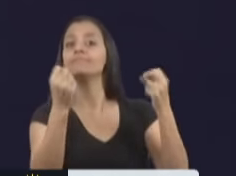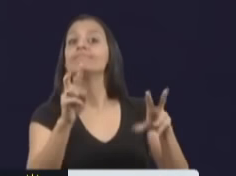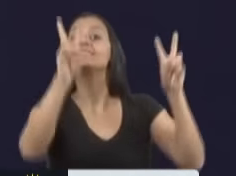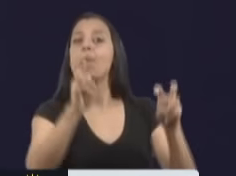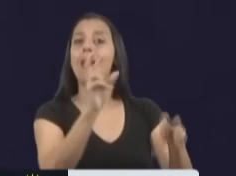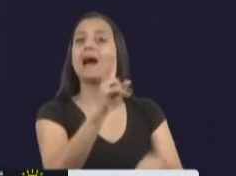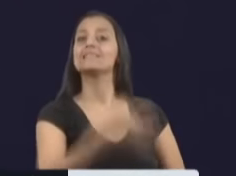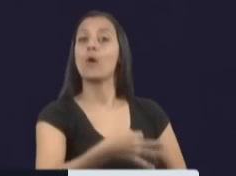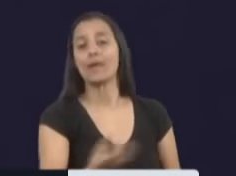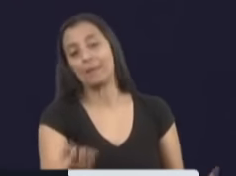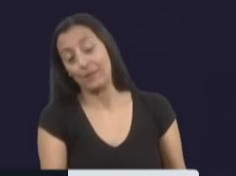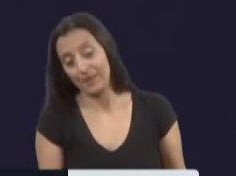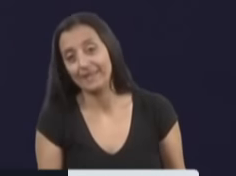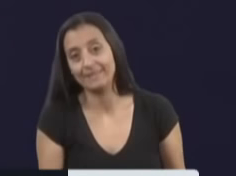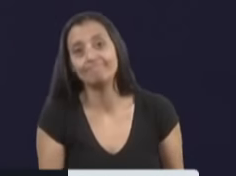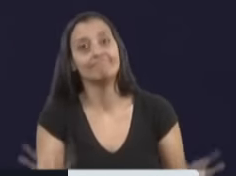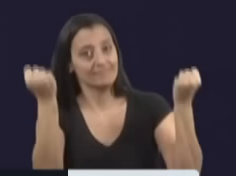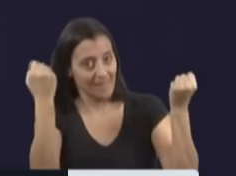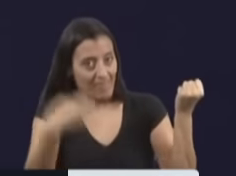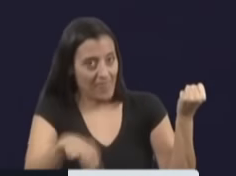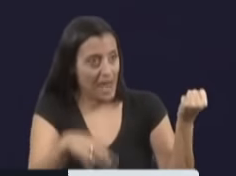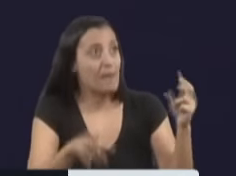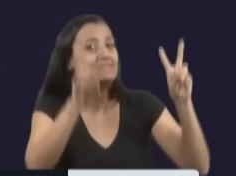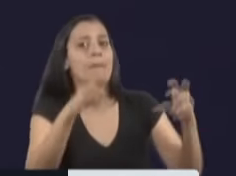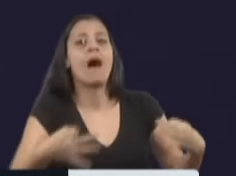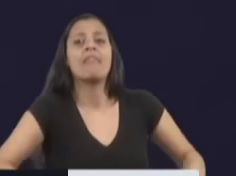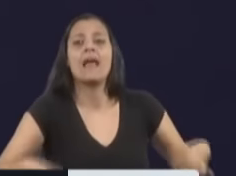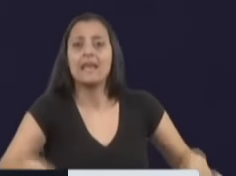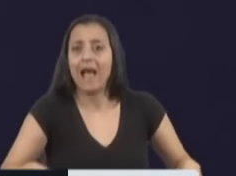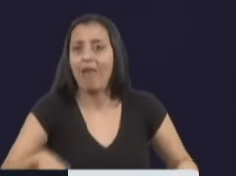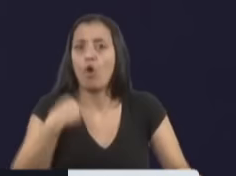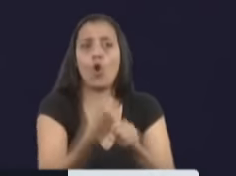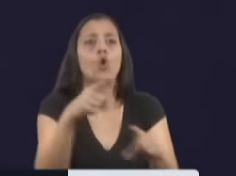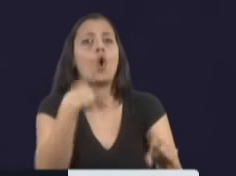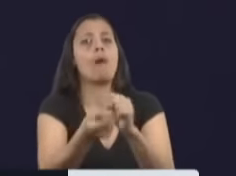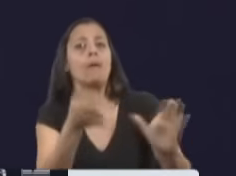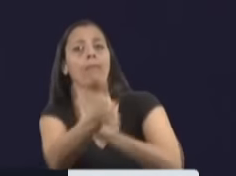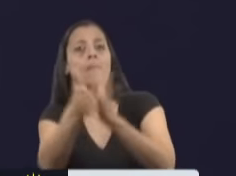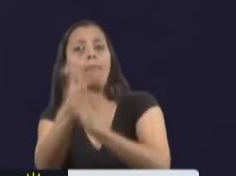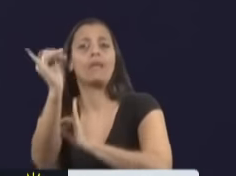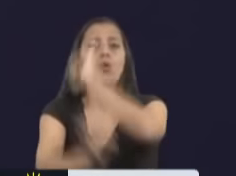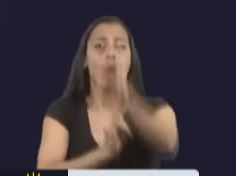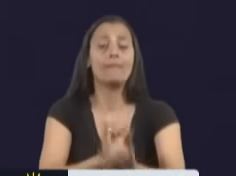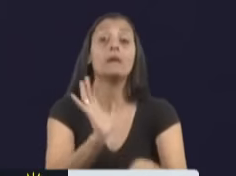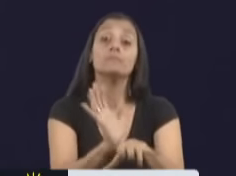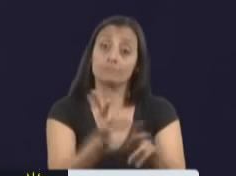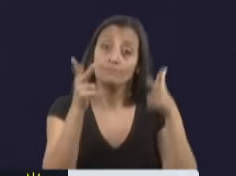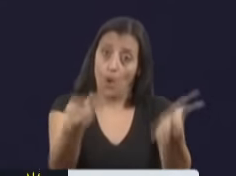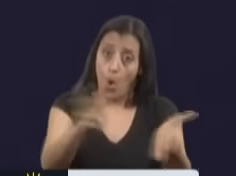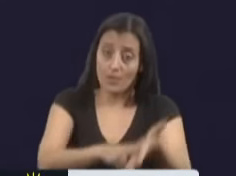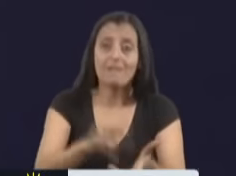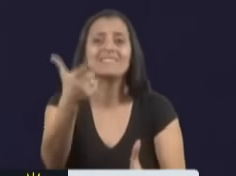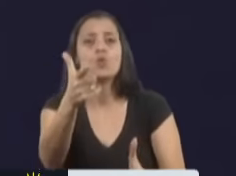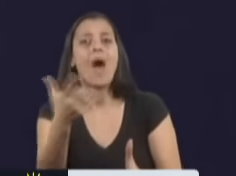bien No no hubo no te repito la lo que te dije ni hubo una menaza de la organización